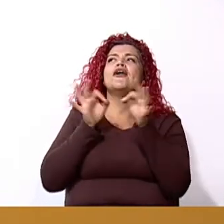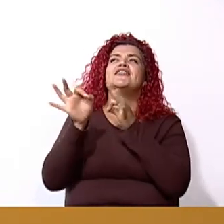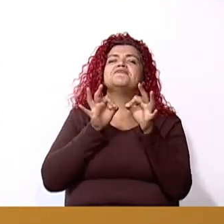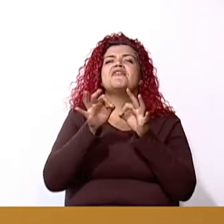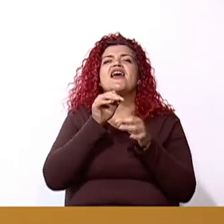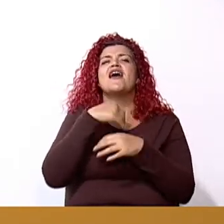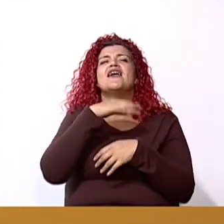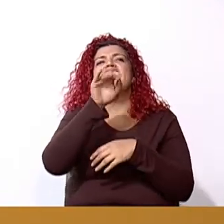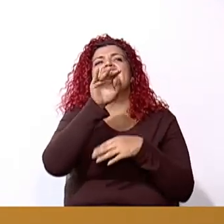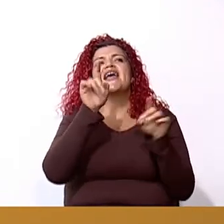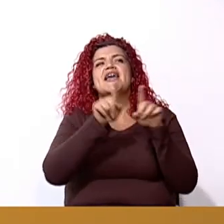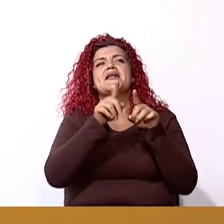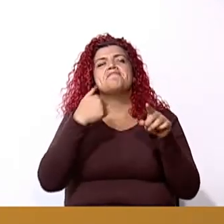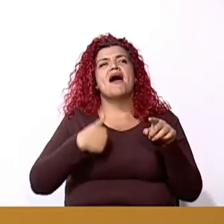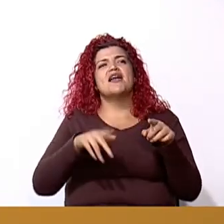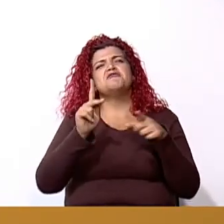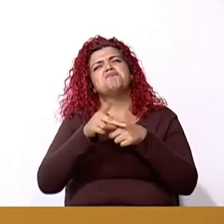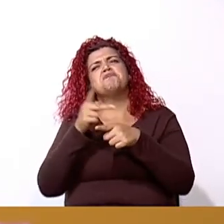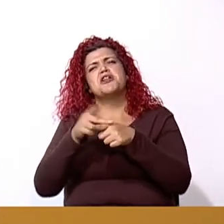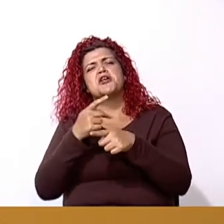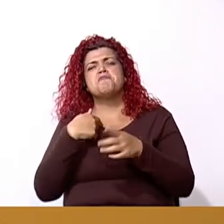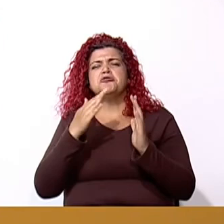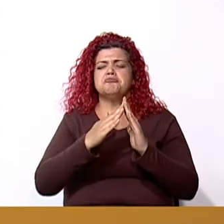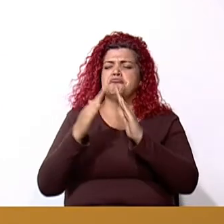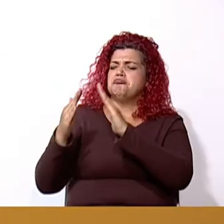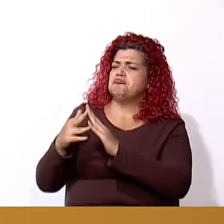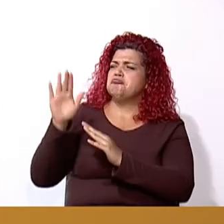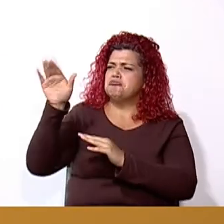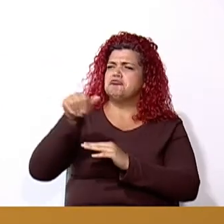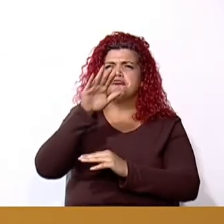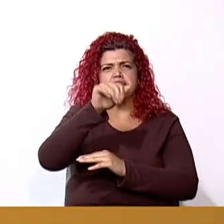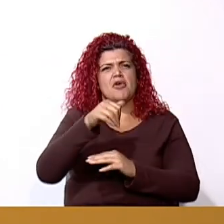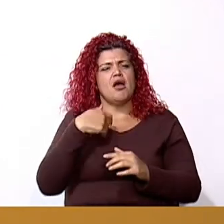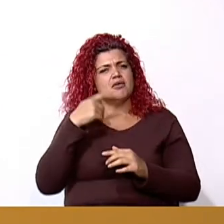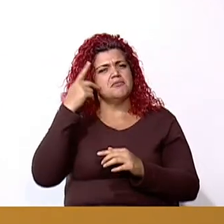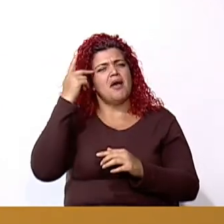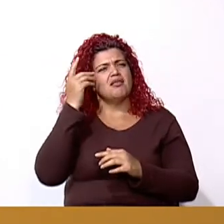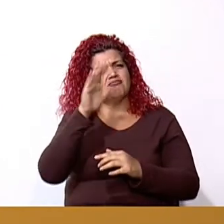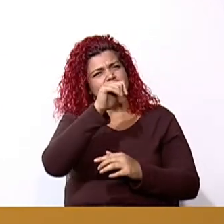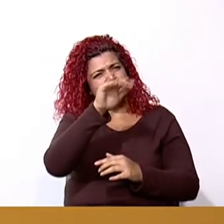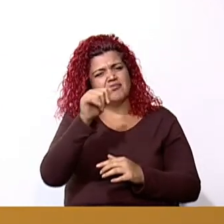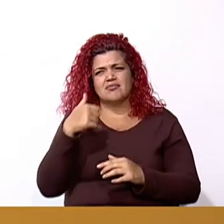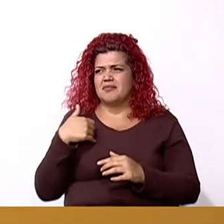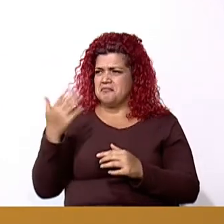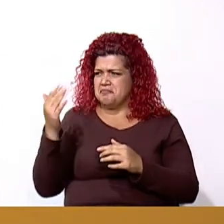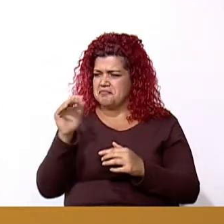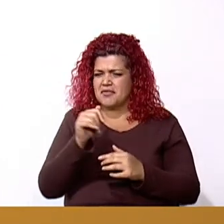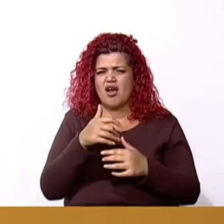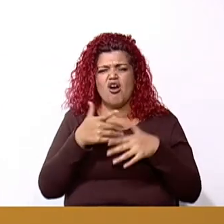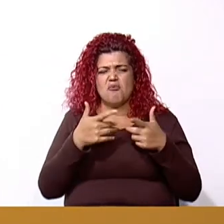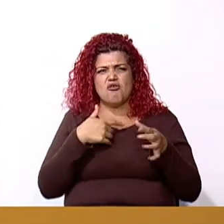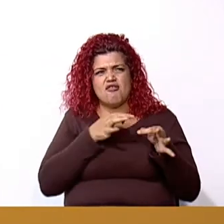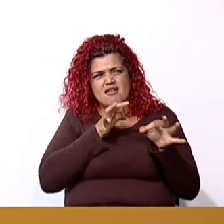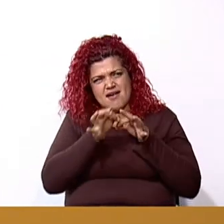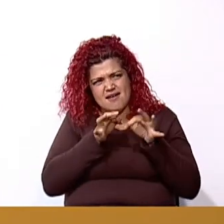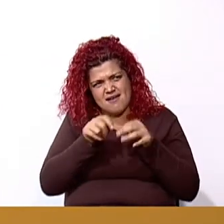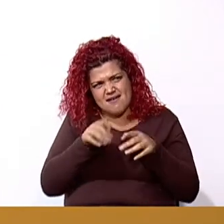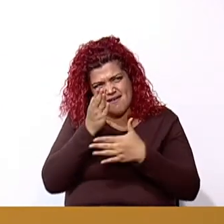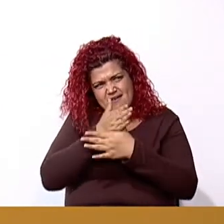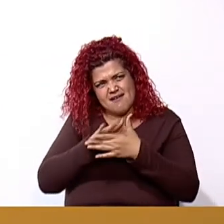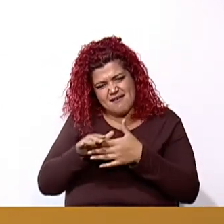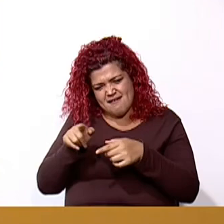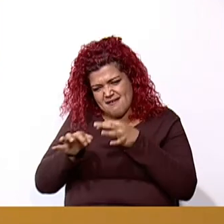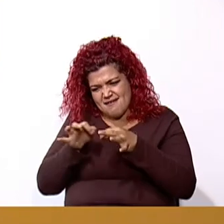a sus hermanos, a sus primos, a los vecinos, a los papás y a las mamás? ¿cómo les explicarían a